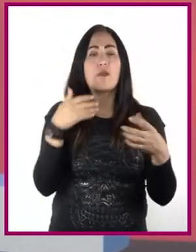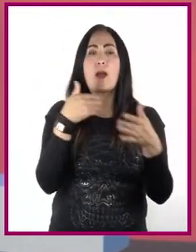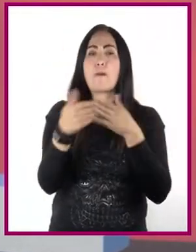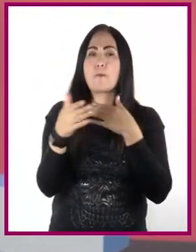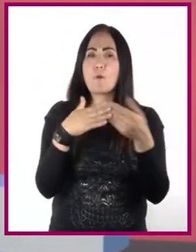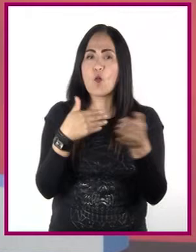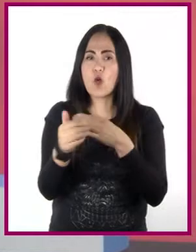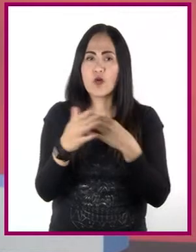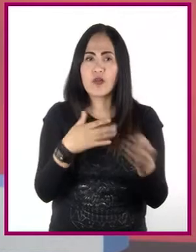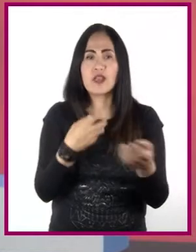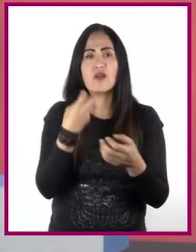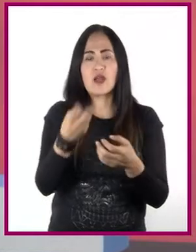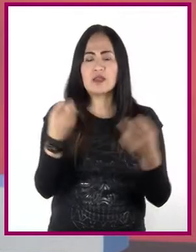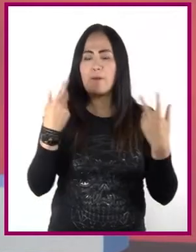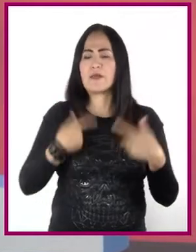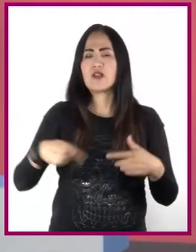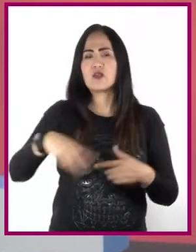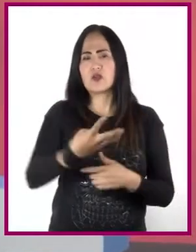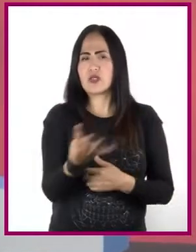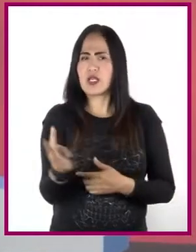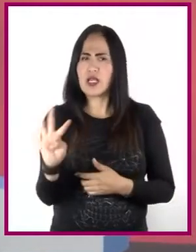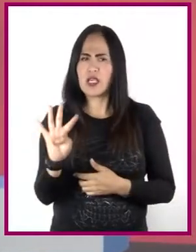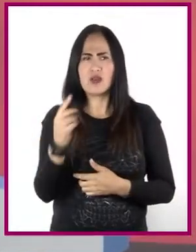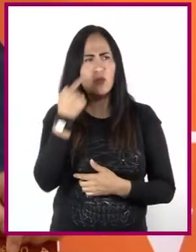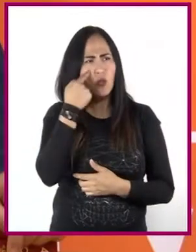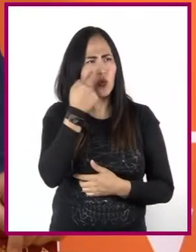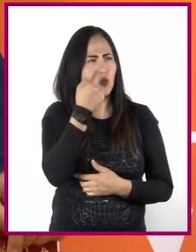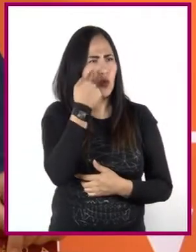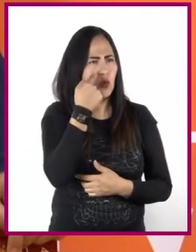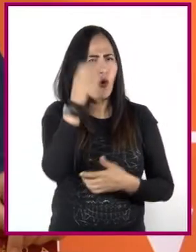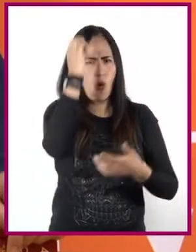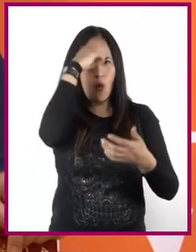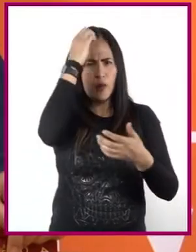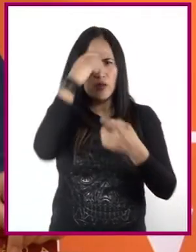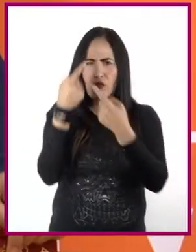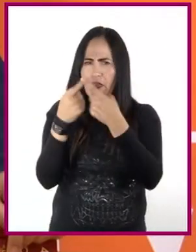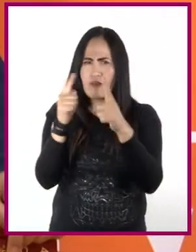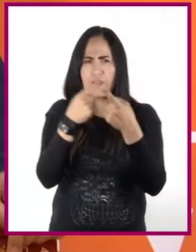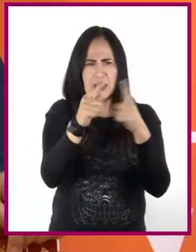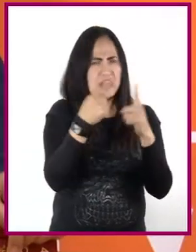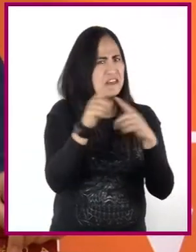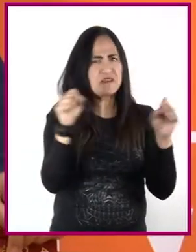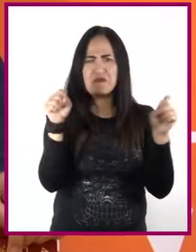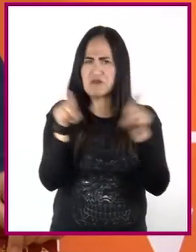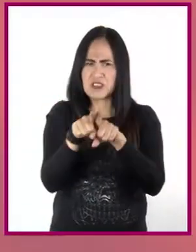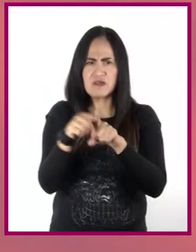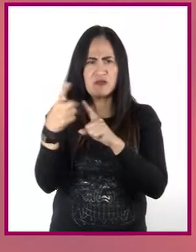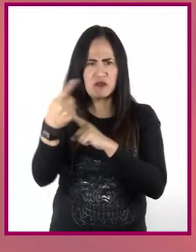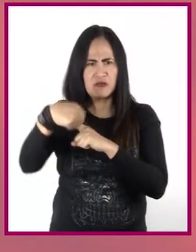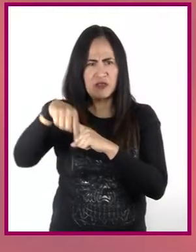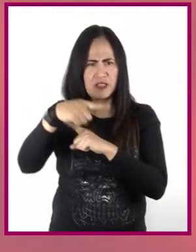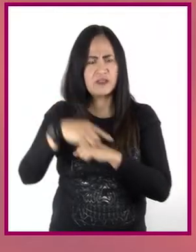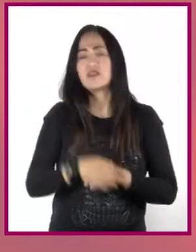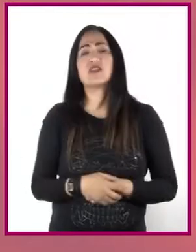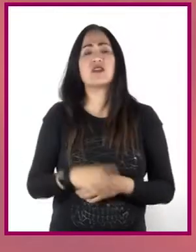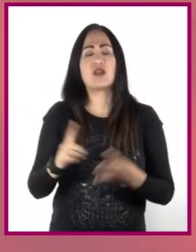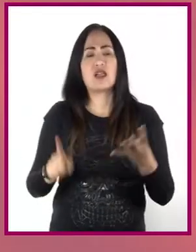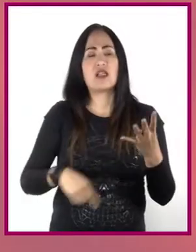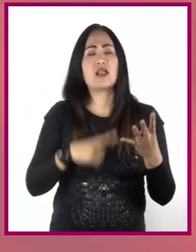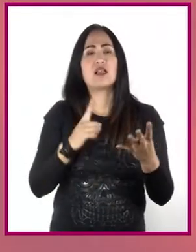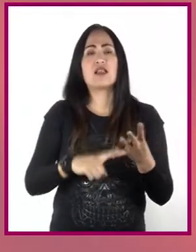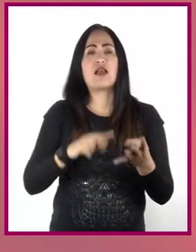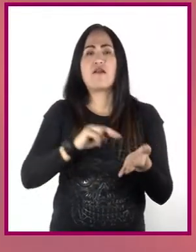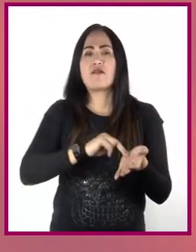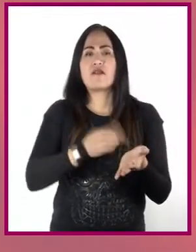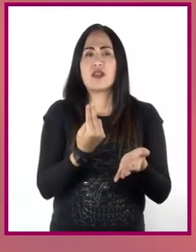que genere entre la opinión pública diversas opiniones. Y finalmente, se dice que es un texto firmado.